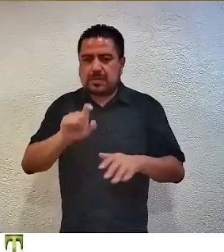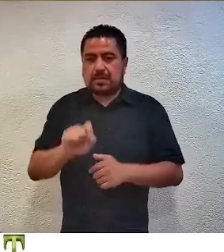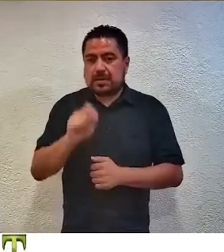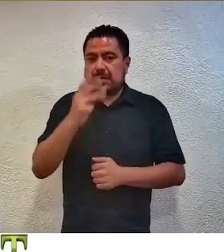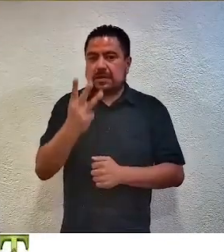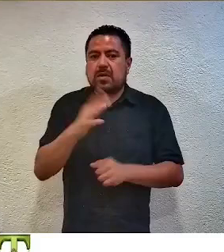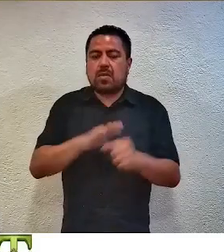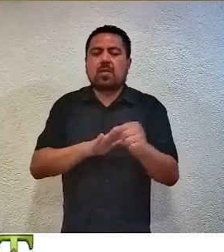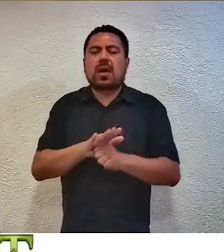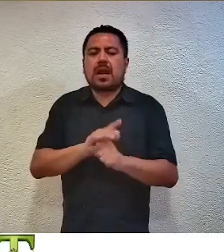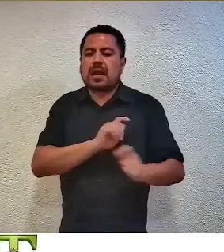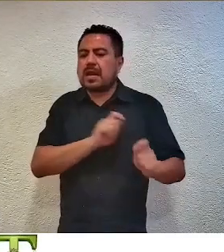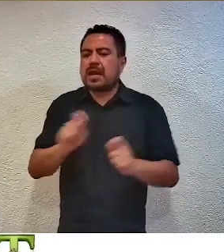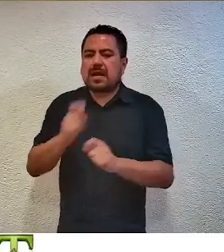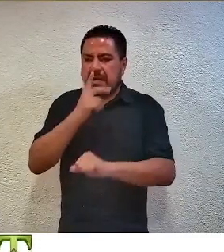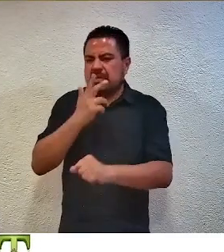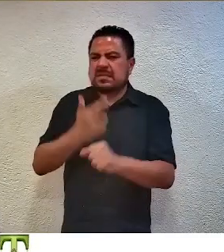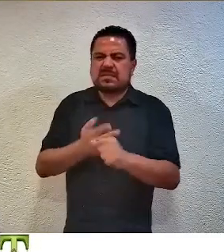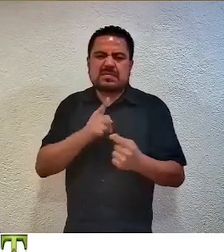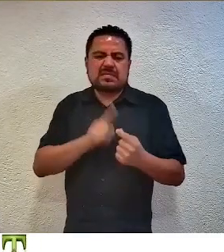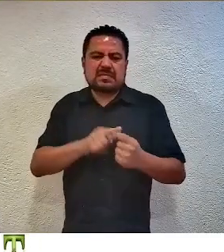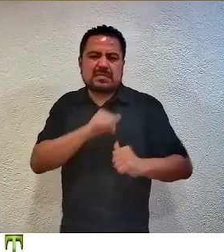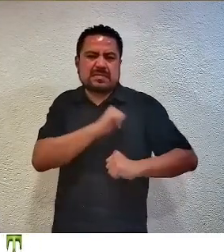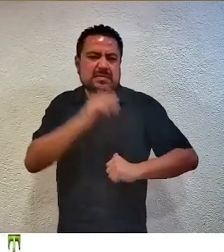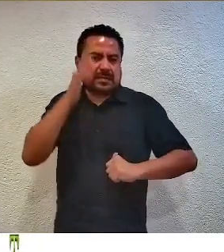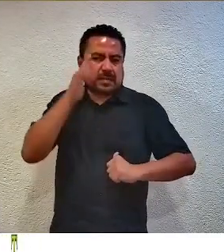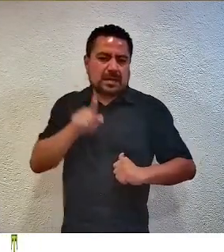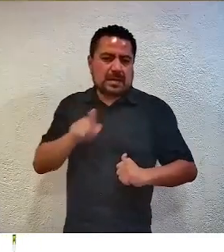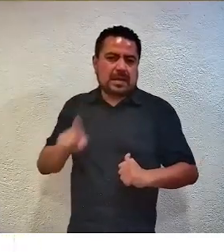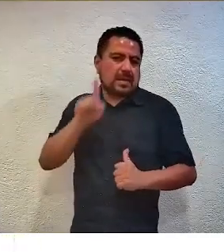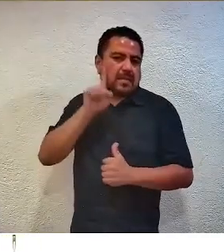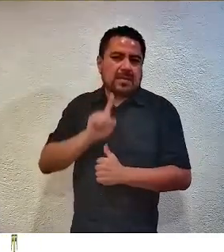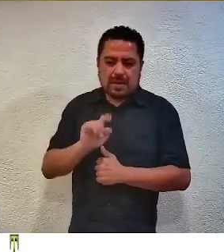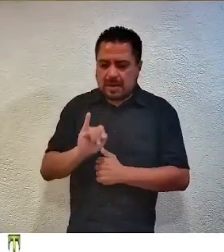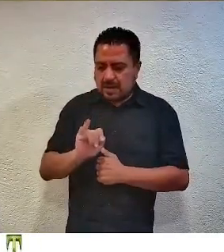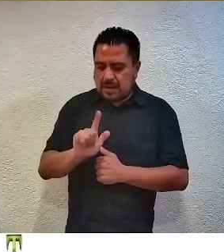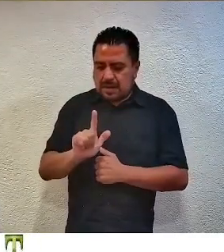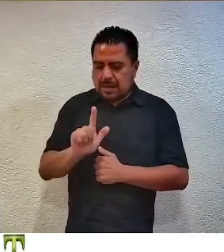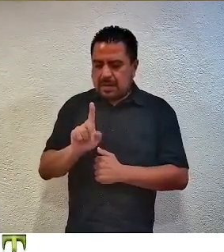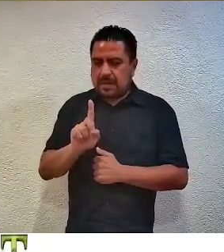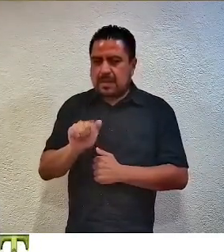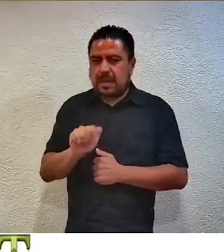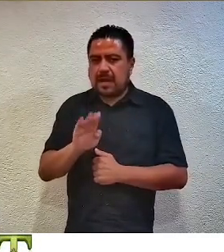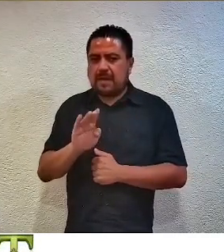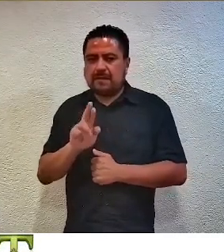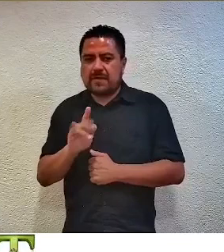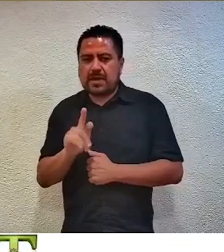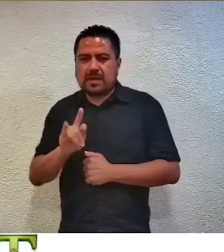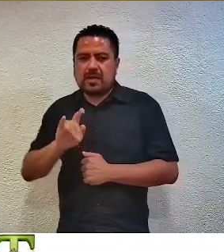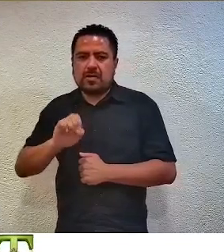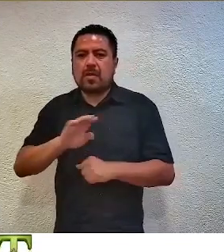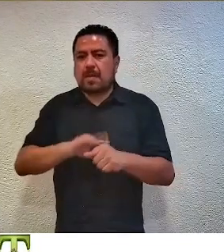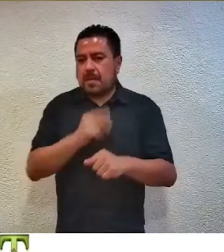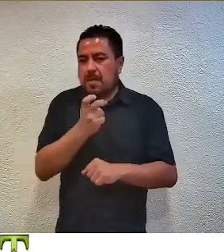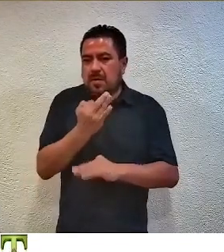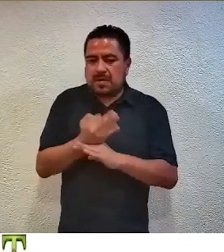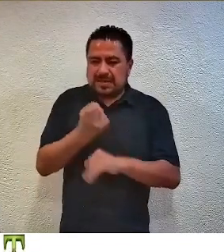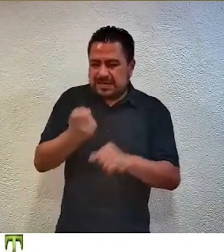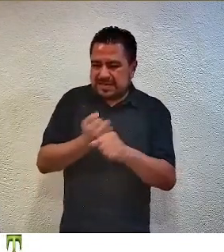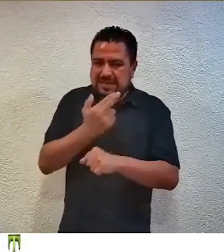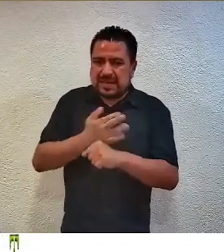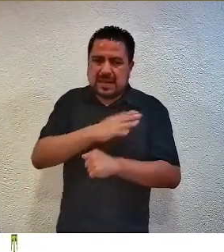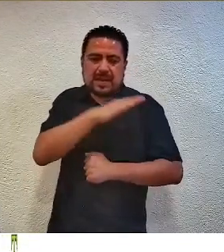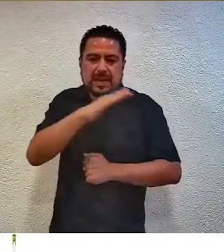TEE/RAP/18/2023, el cual fue turnado a la ponencia a cargo de la magistrada Hilda Rosa Delgado Brito. Por lo tanto, le solicito, secretario